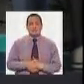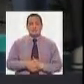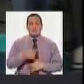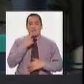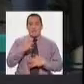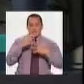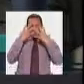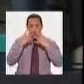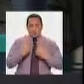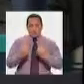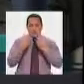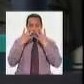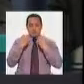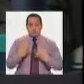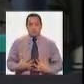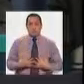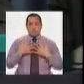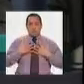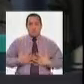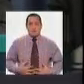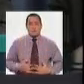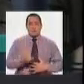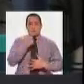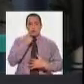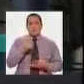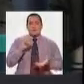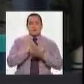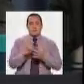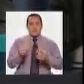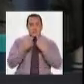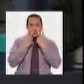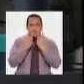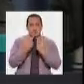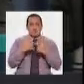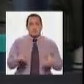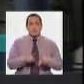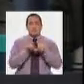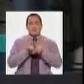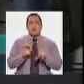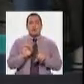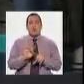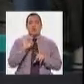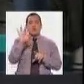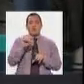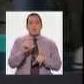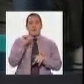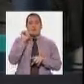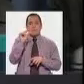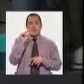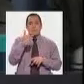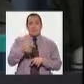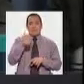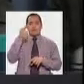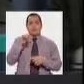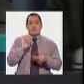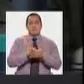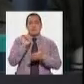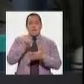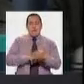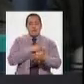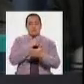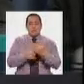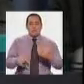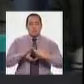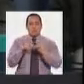las radiografías del terrorista Tito, en donde se encontró otra bala, con lo cual se desbarató la